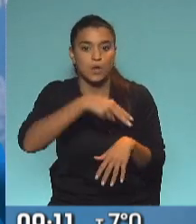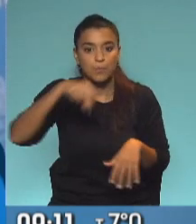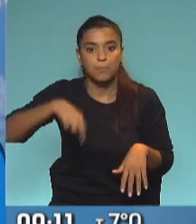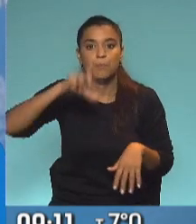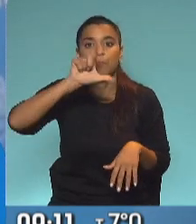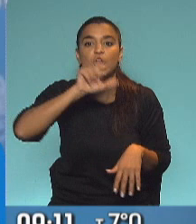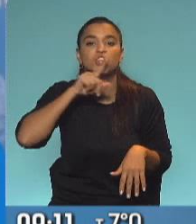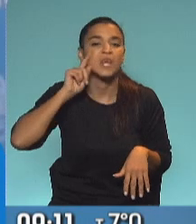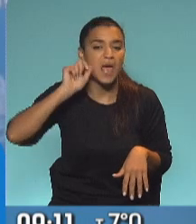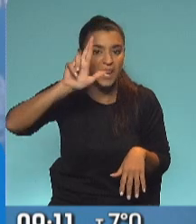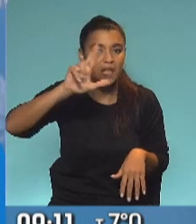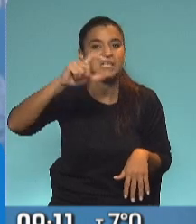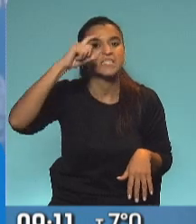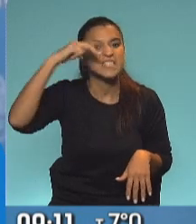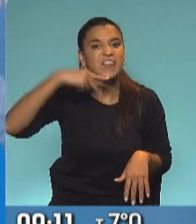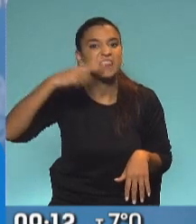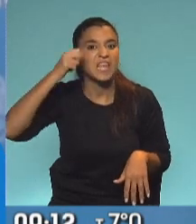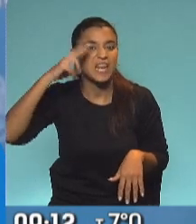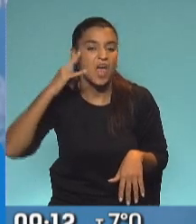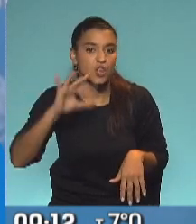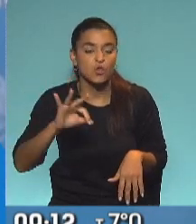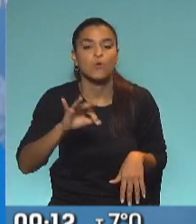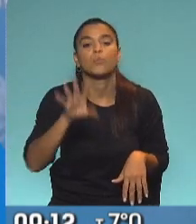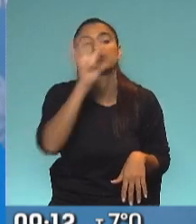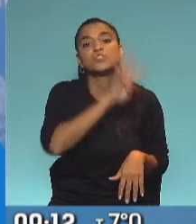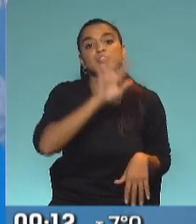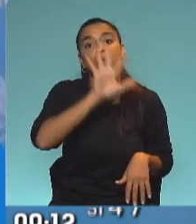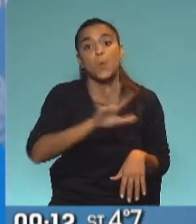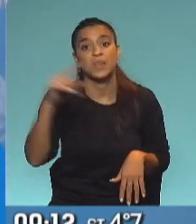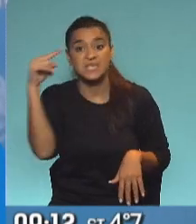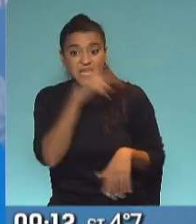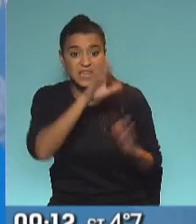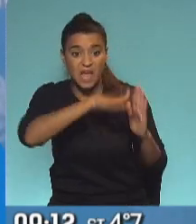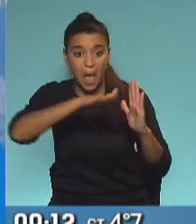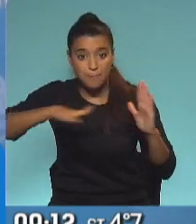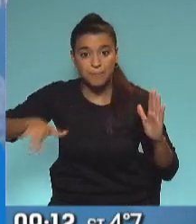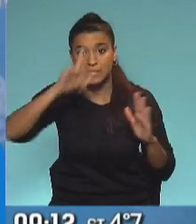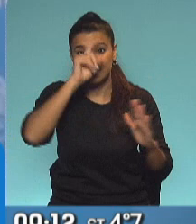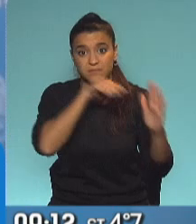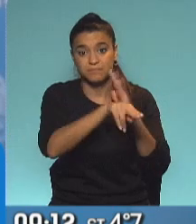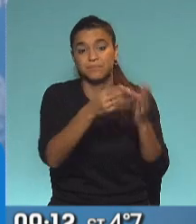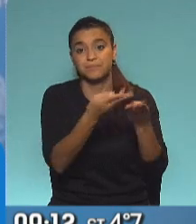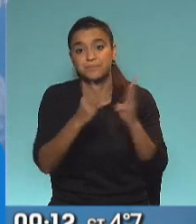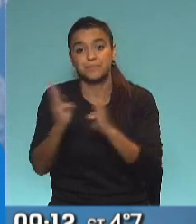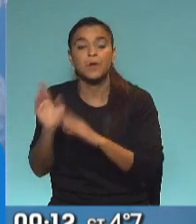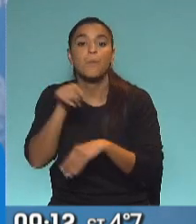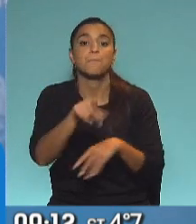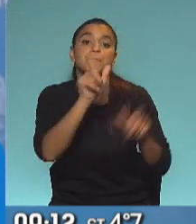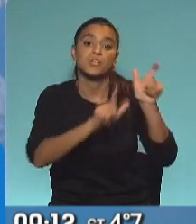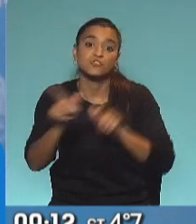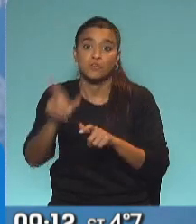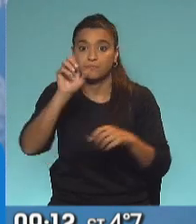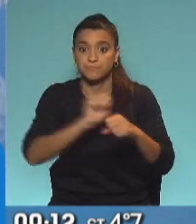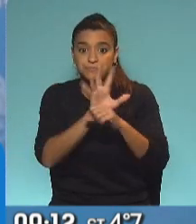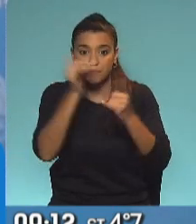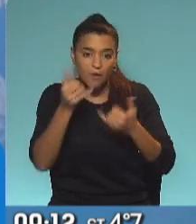Plotier y Centenario. Estas 457 camas de terapia intensiva ocupadas por personas con